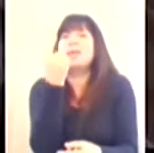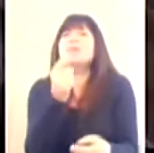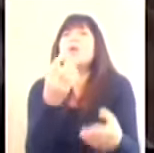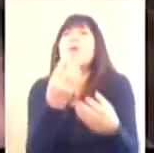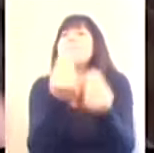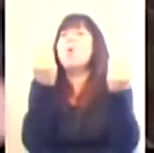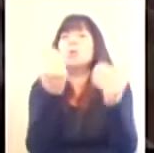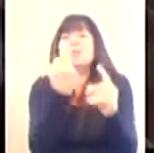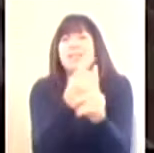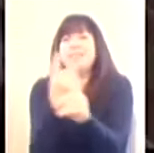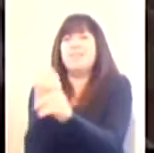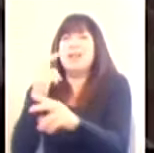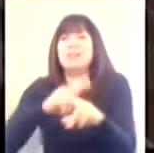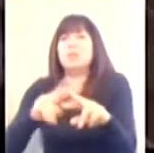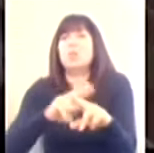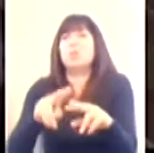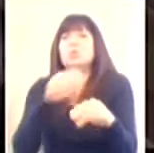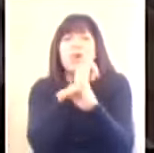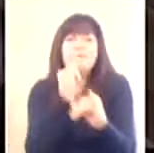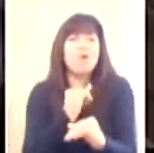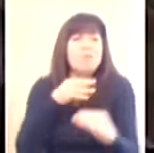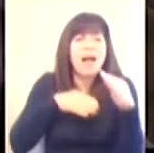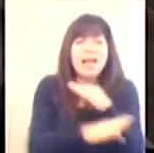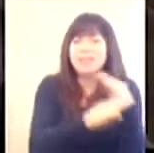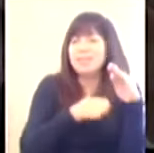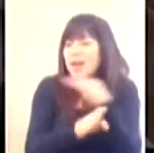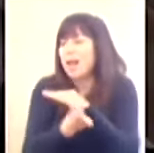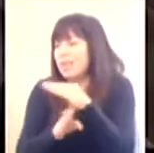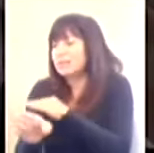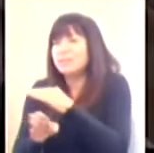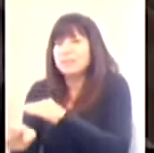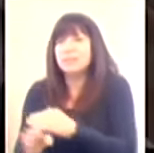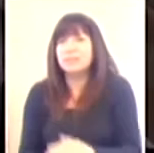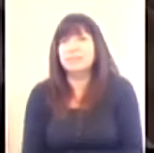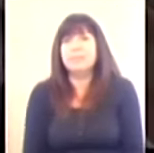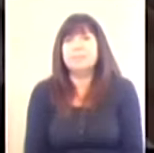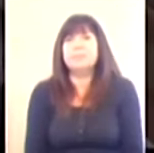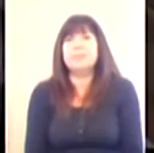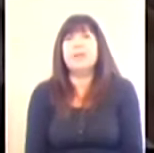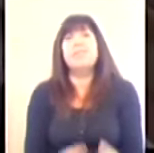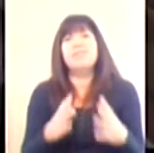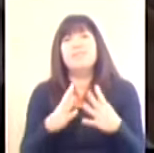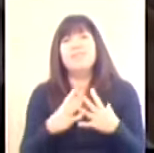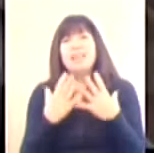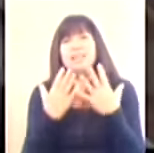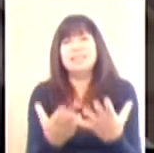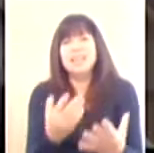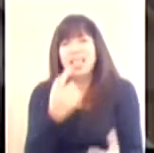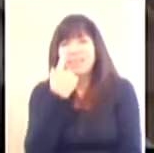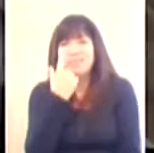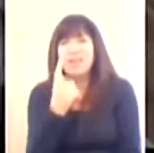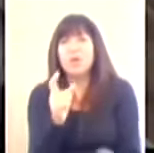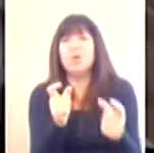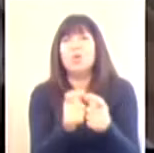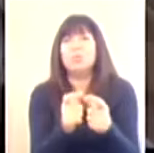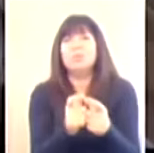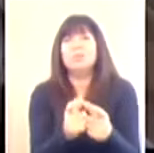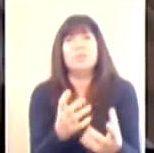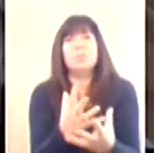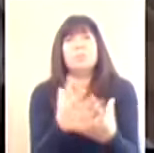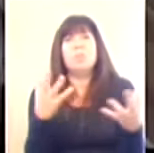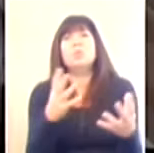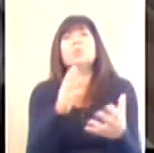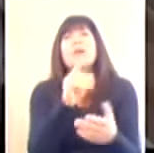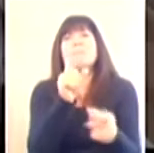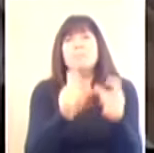para que haya formas de entrada de muchos otros sectores. Felicidades, porque veo que la comisión tiene un montón de gente